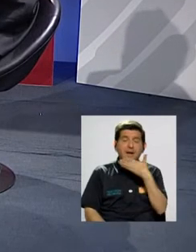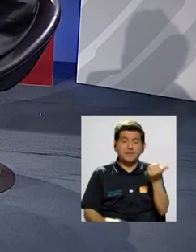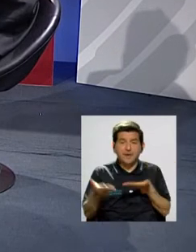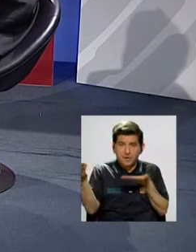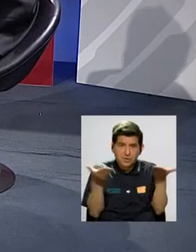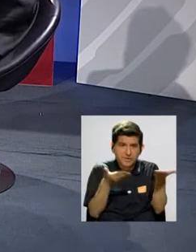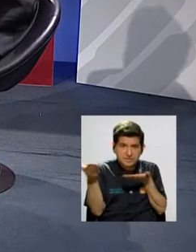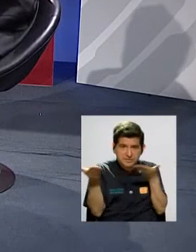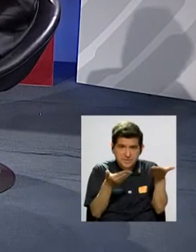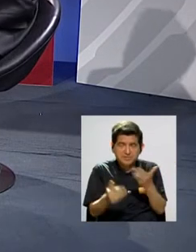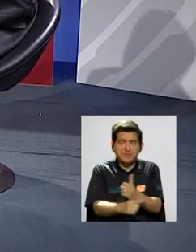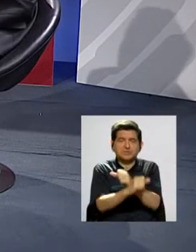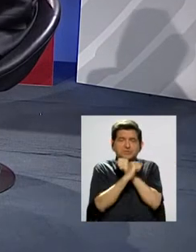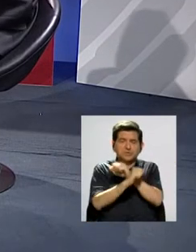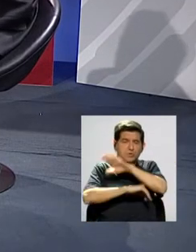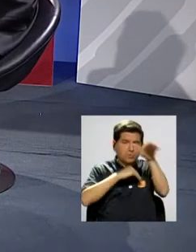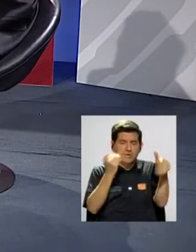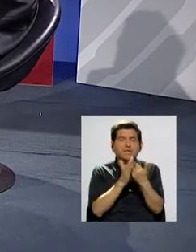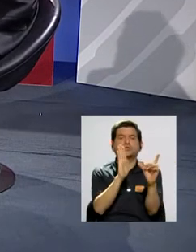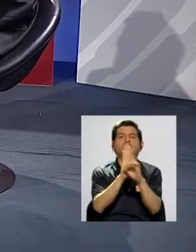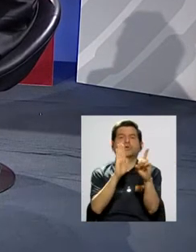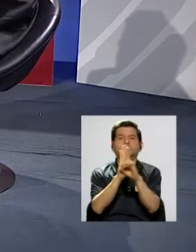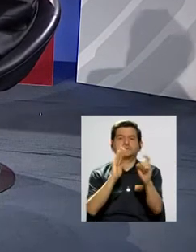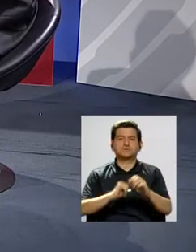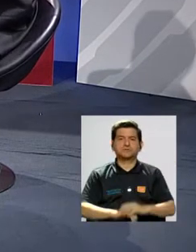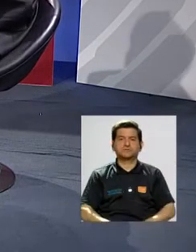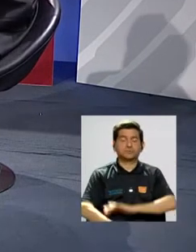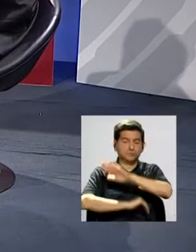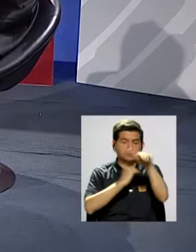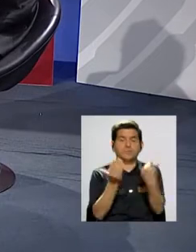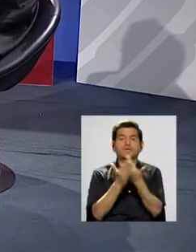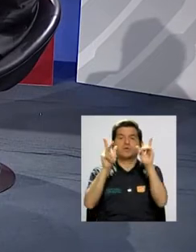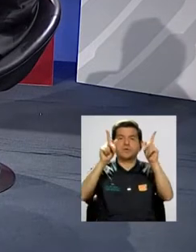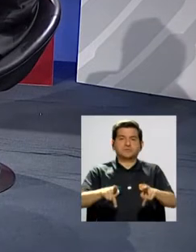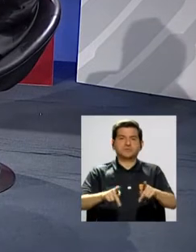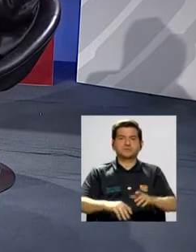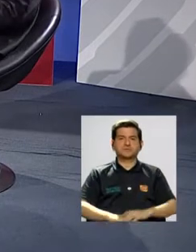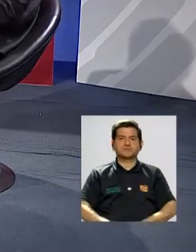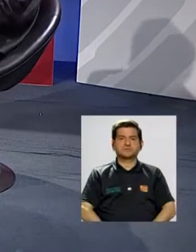posible, garantizando todos los derechos para todas las personas.